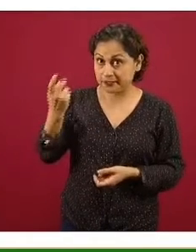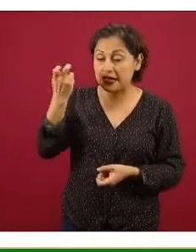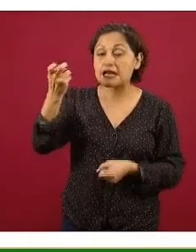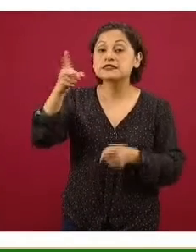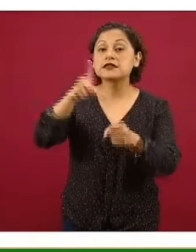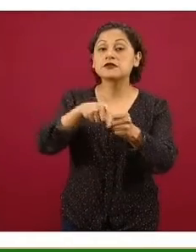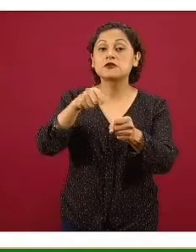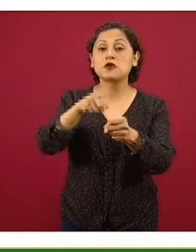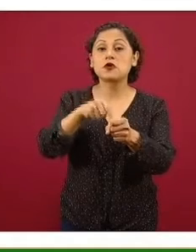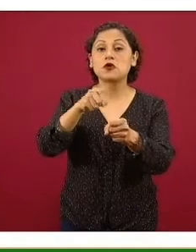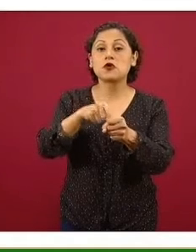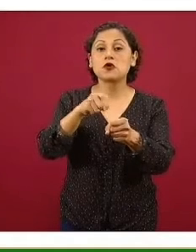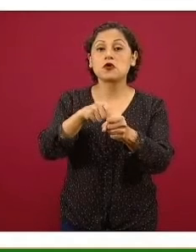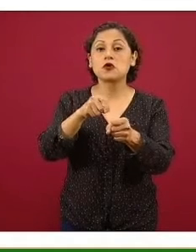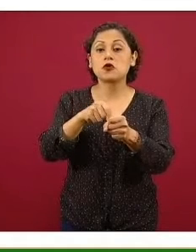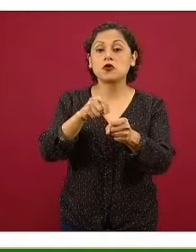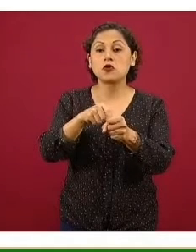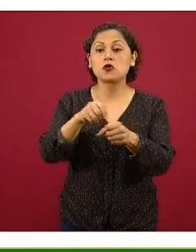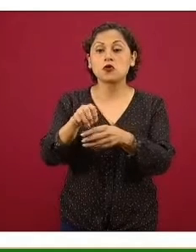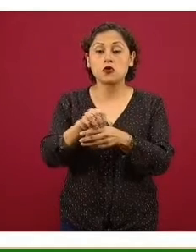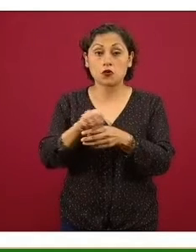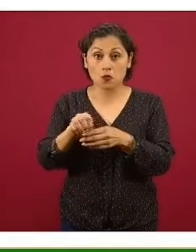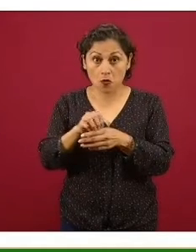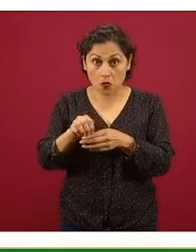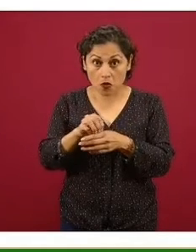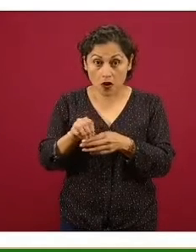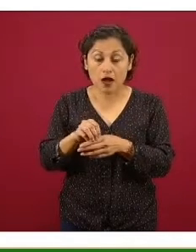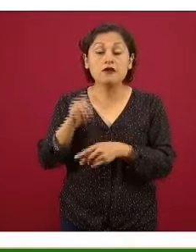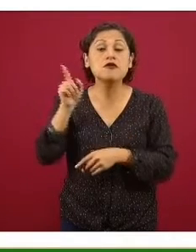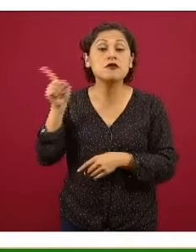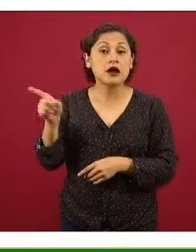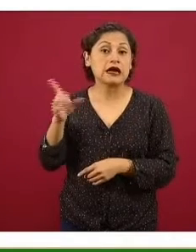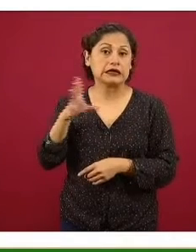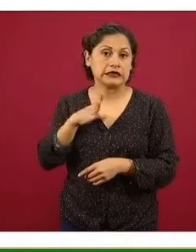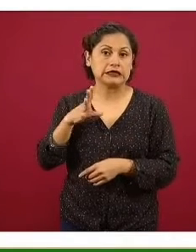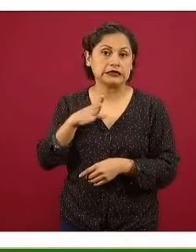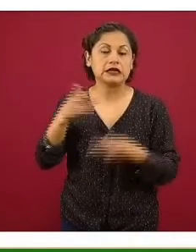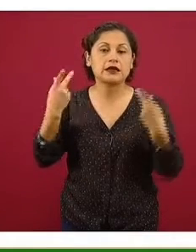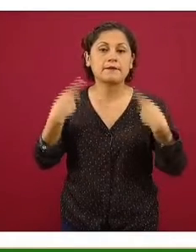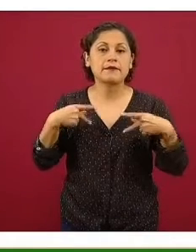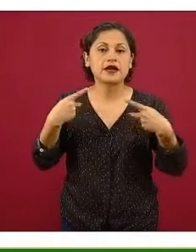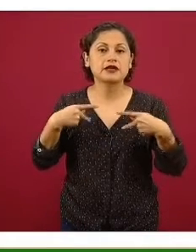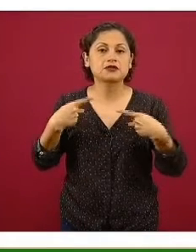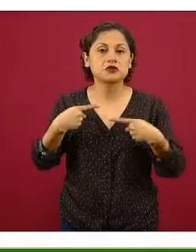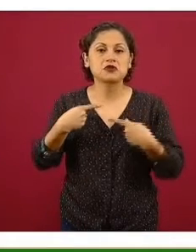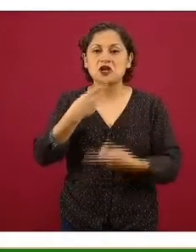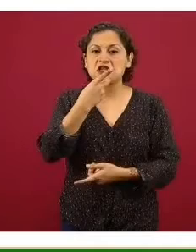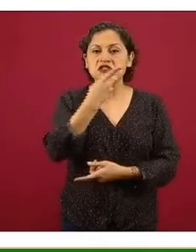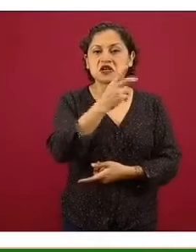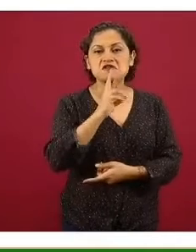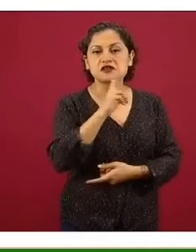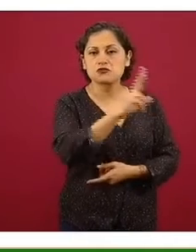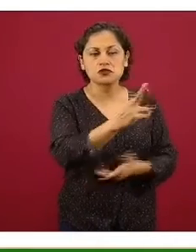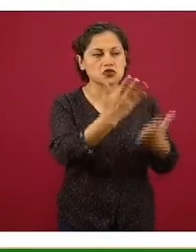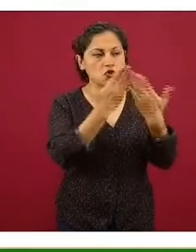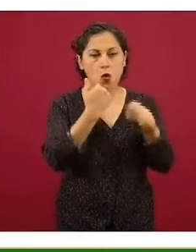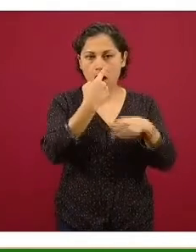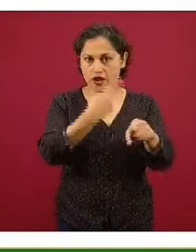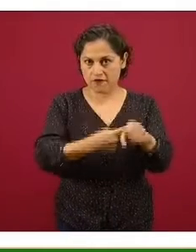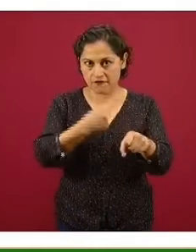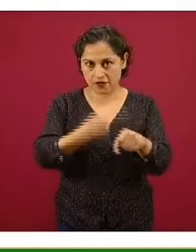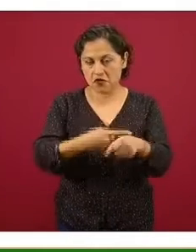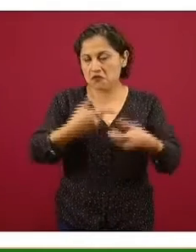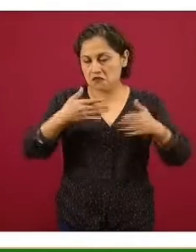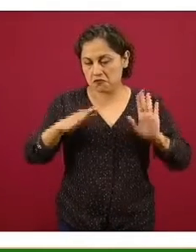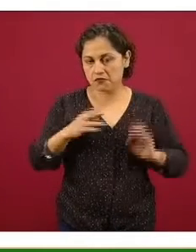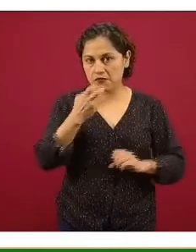color lila oscuro es que son los casos descartados, es decir, las personas que han salido ya negativas a la prueba.